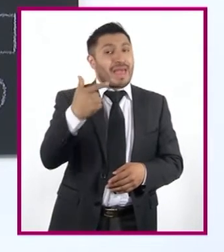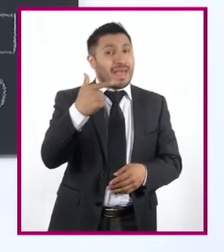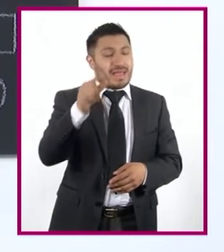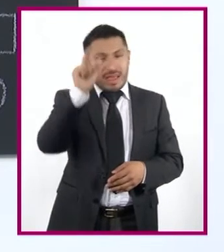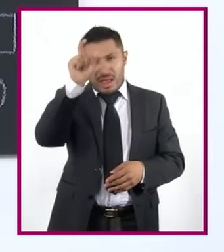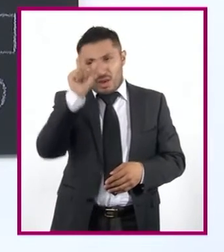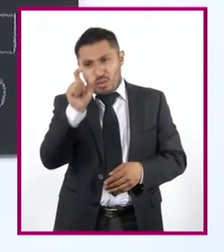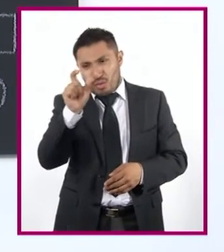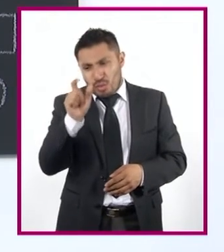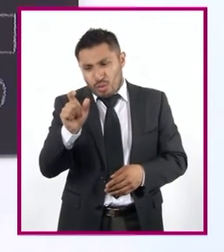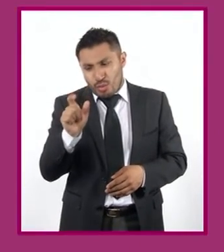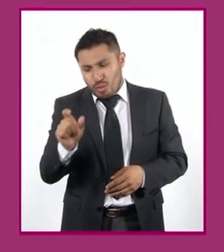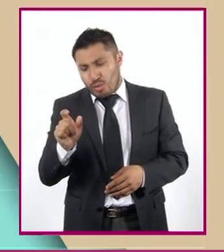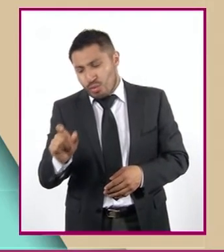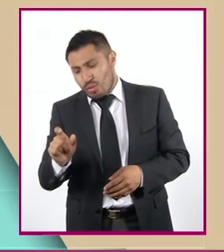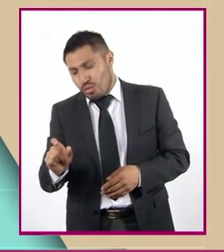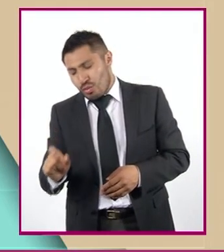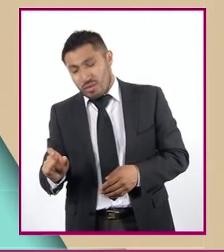hacia abajo.